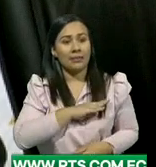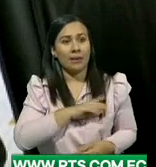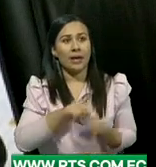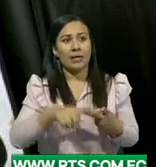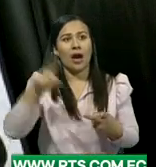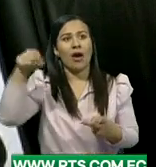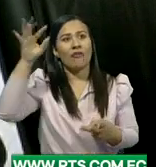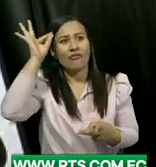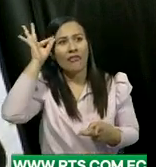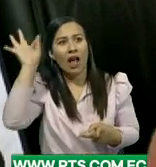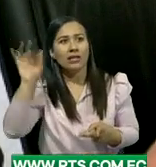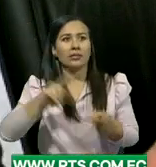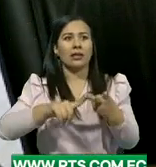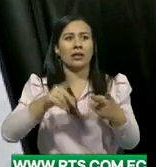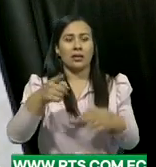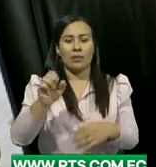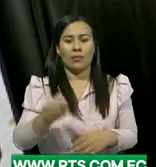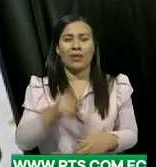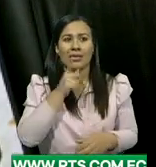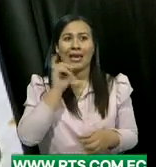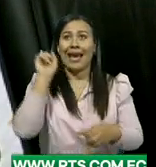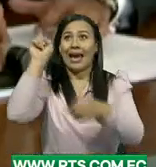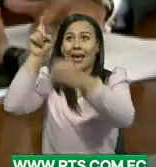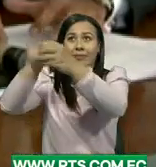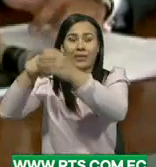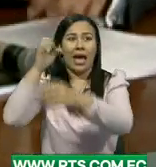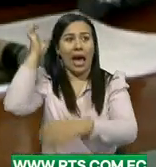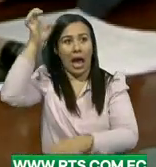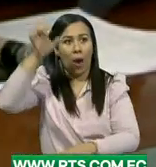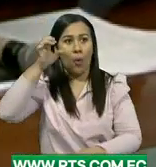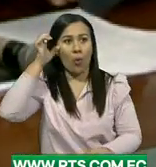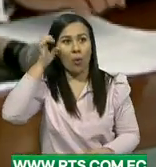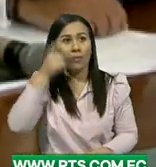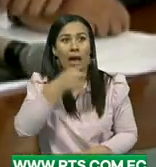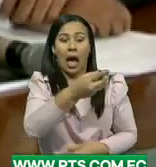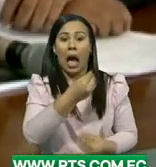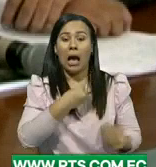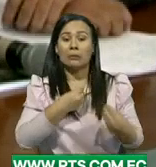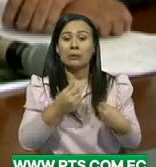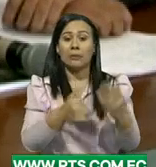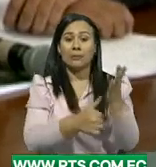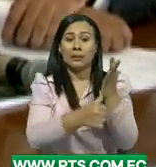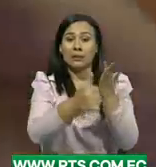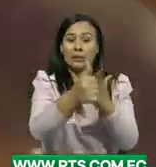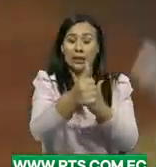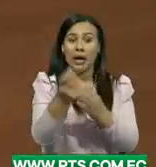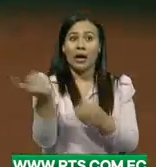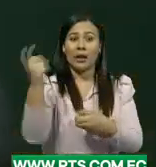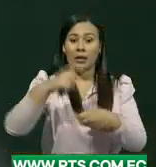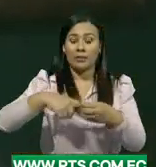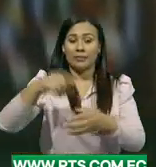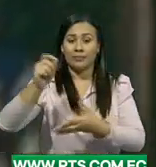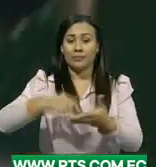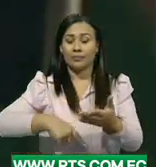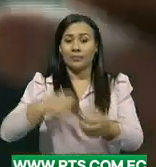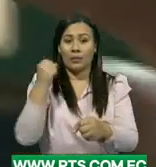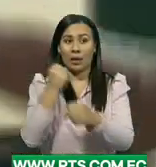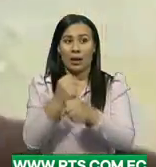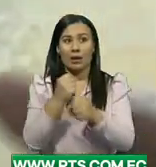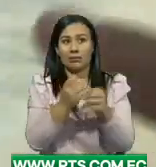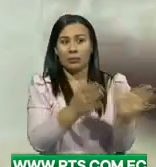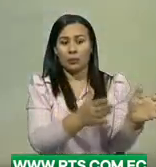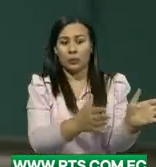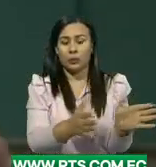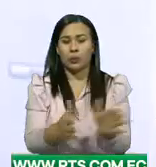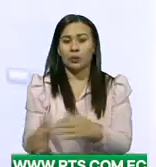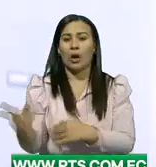migrantes para ingresar a Europa. El Mintel y el Registro Civil han trabajado ya en una hoja de ruta que tiene